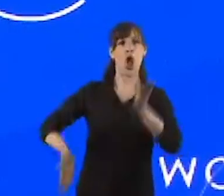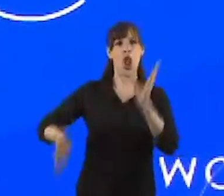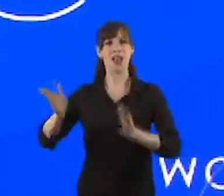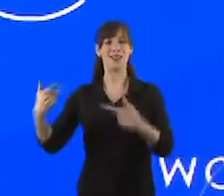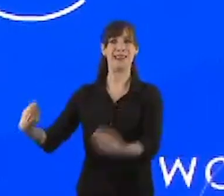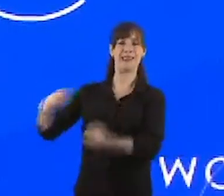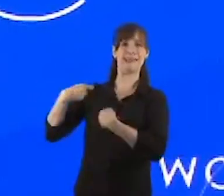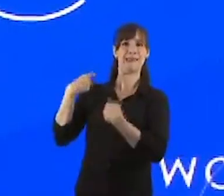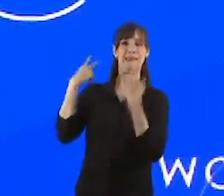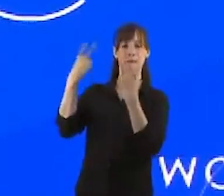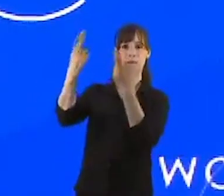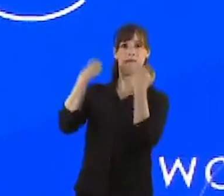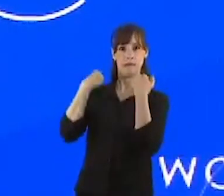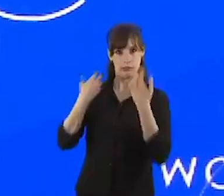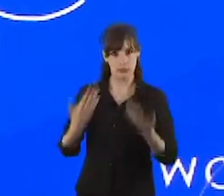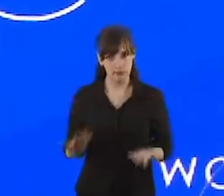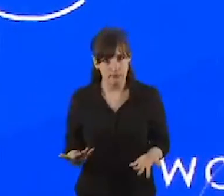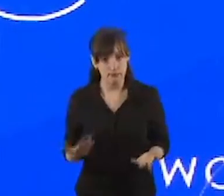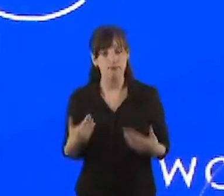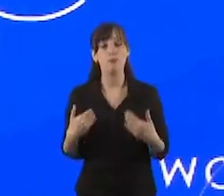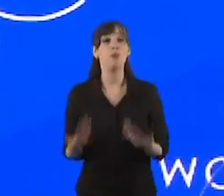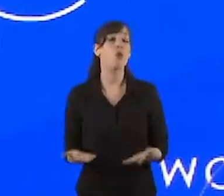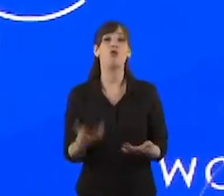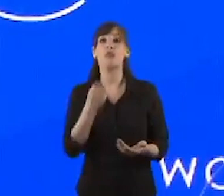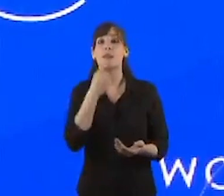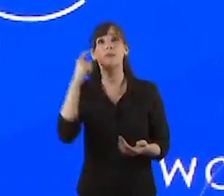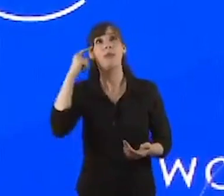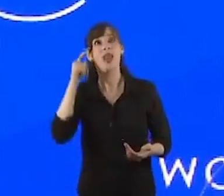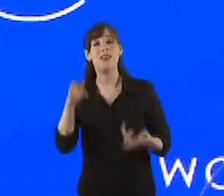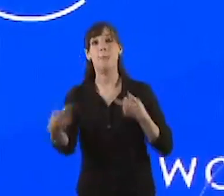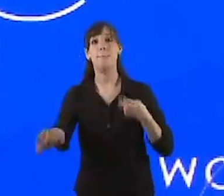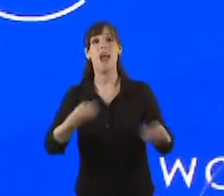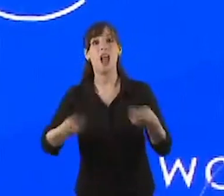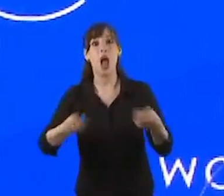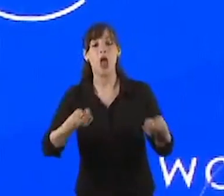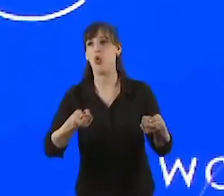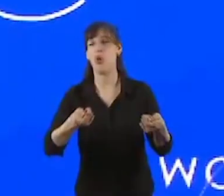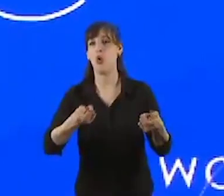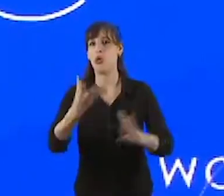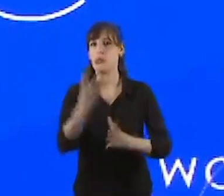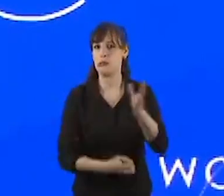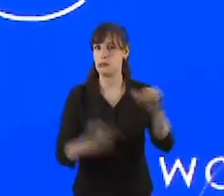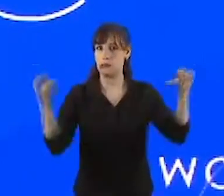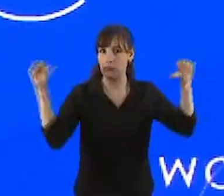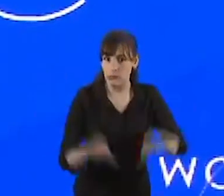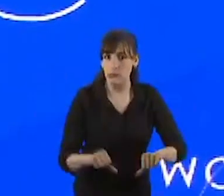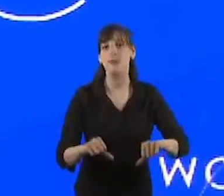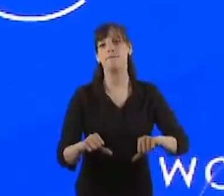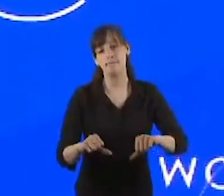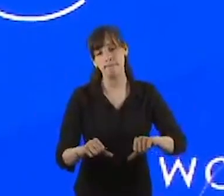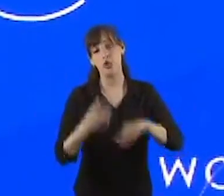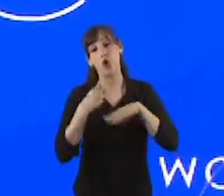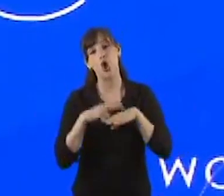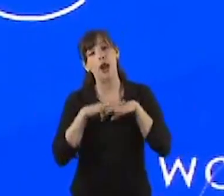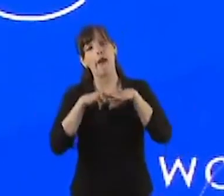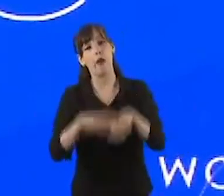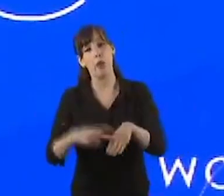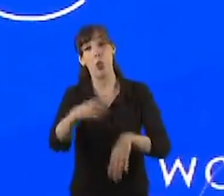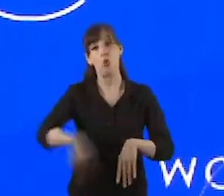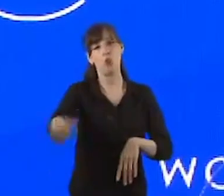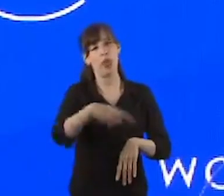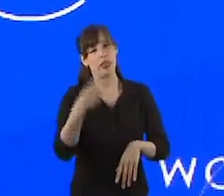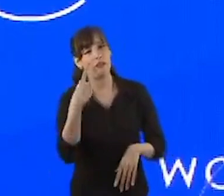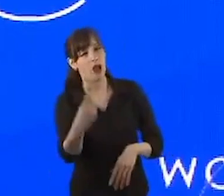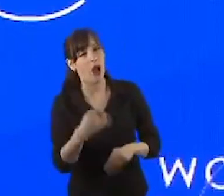En consecuencia, si alguien considera que hay un fallo de mercado, les recomendaría que revisen si hay intervención estatal en el